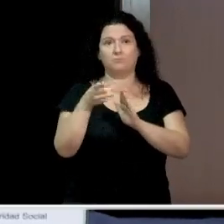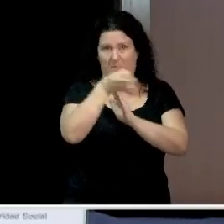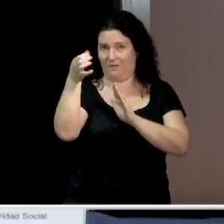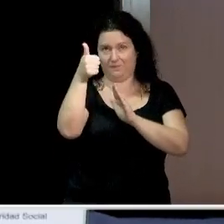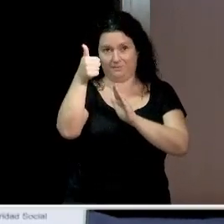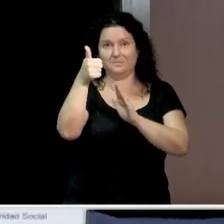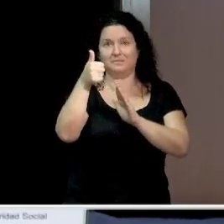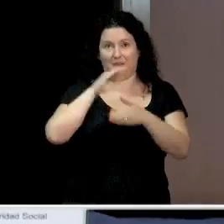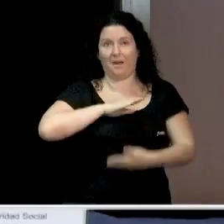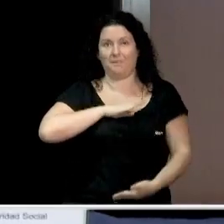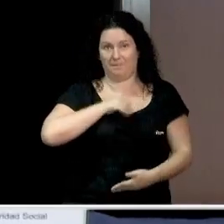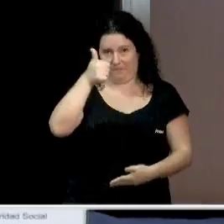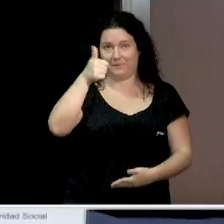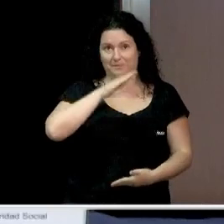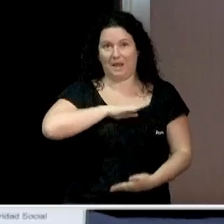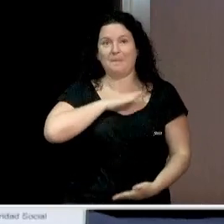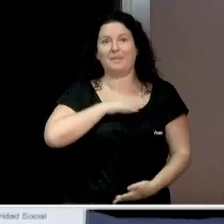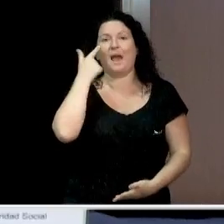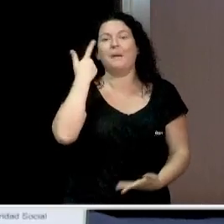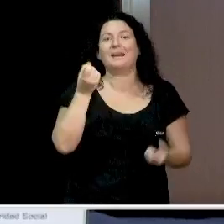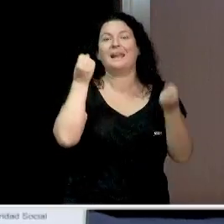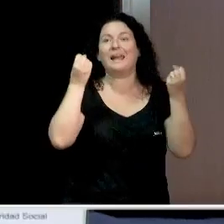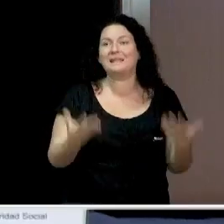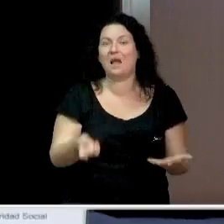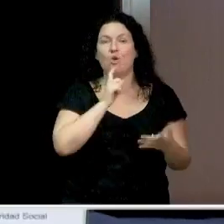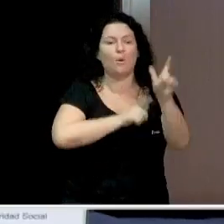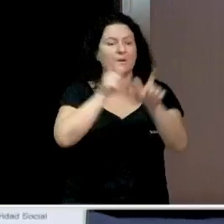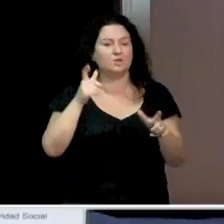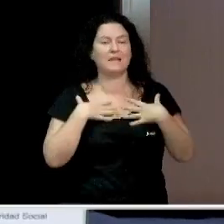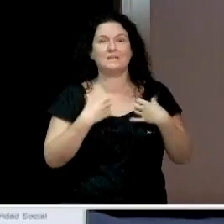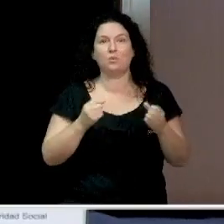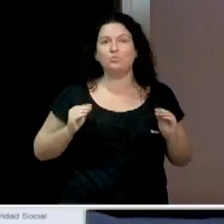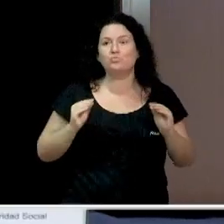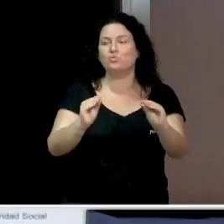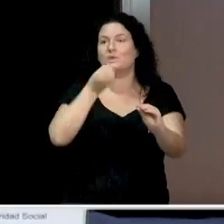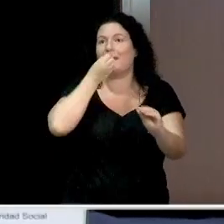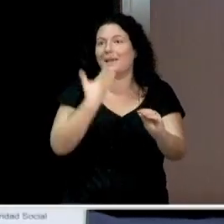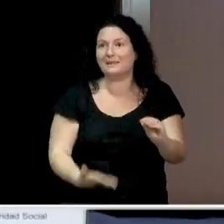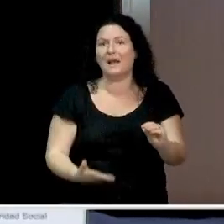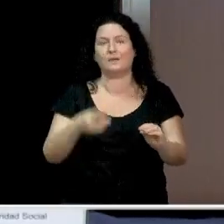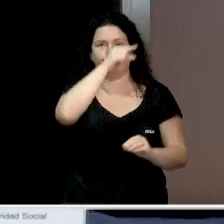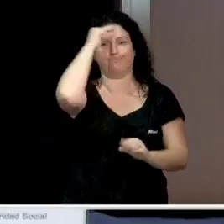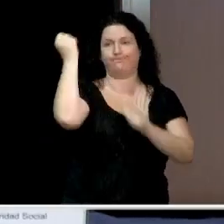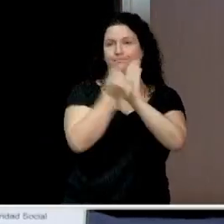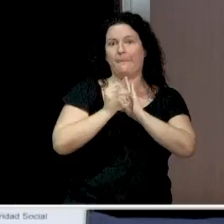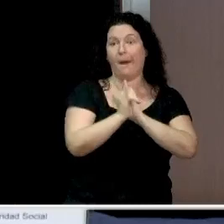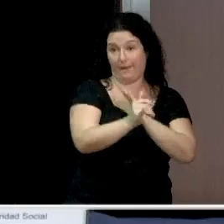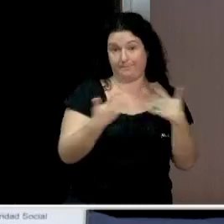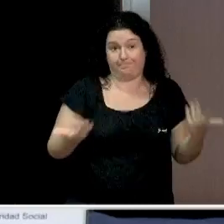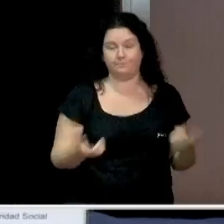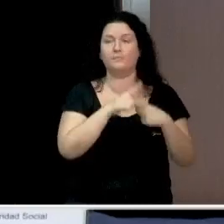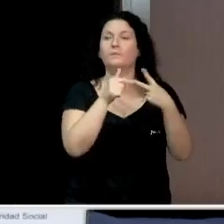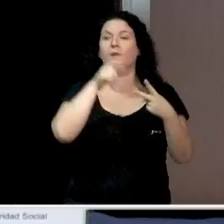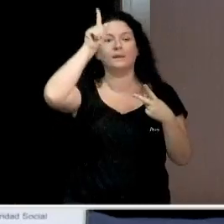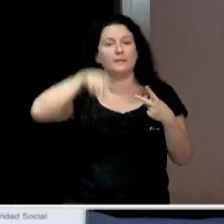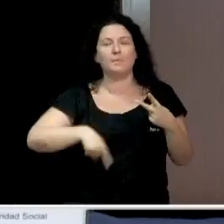la productividad y la salud de las personas trabajadoras con discapacidad. Segunda barrera, la insuficiencia, cuando